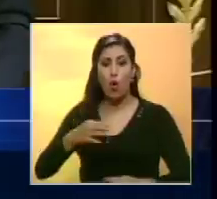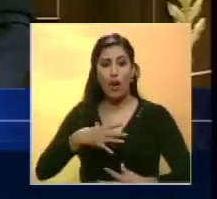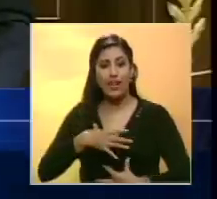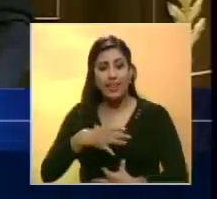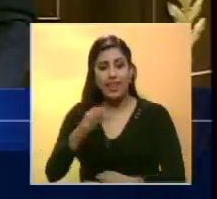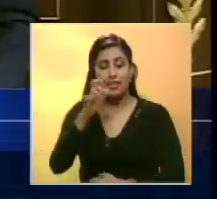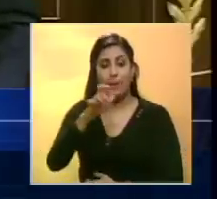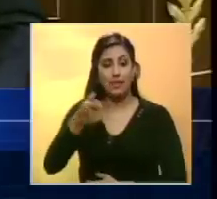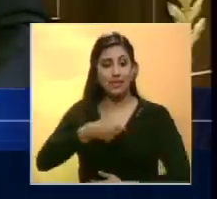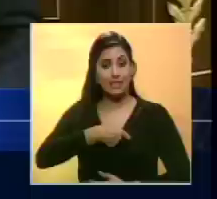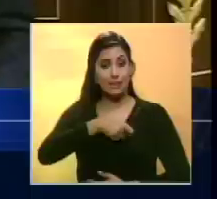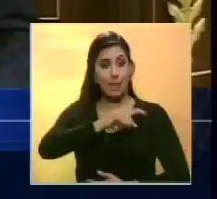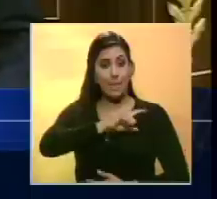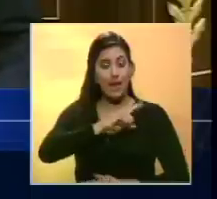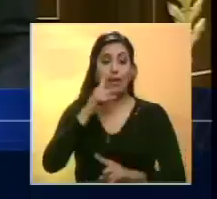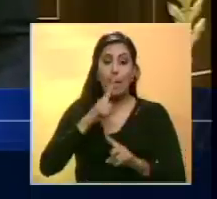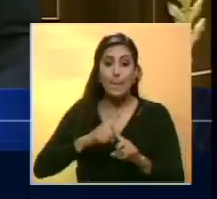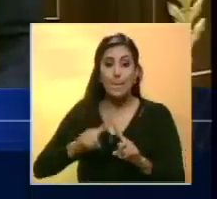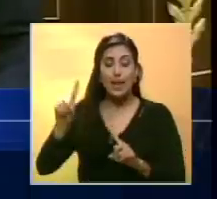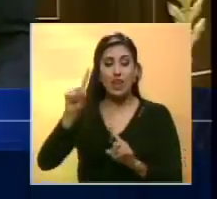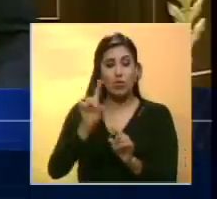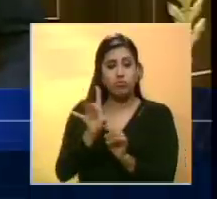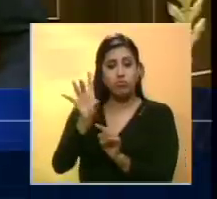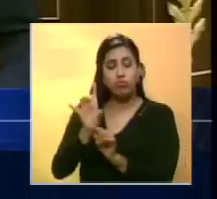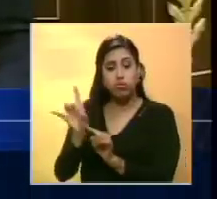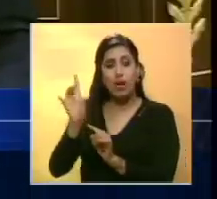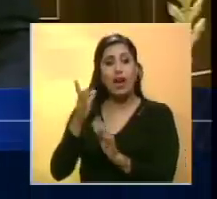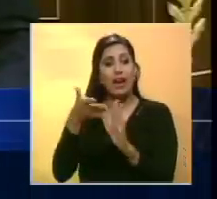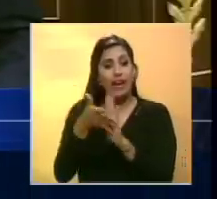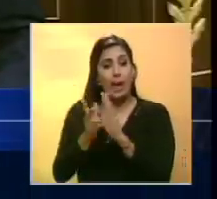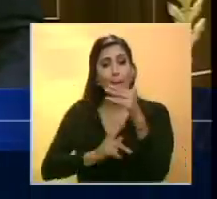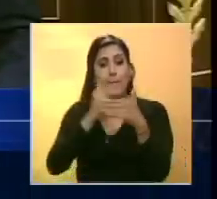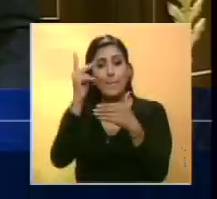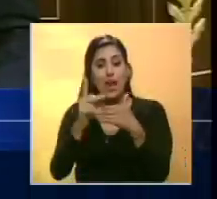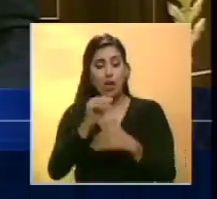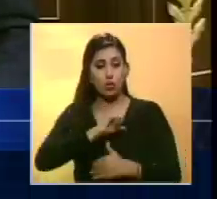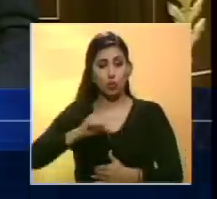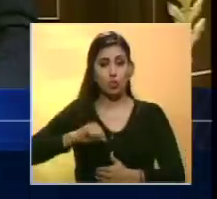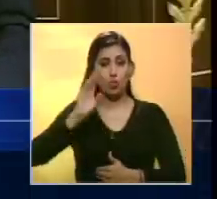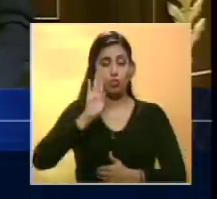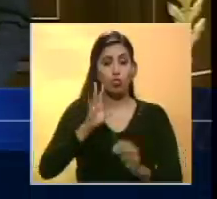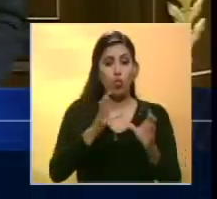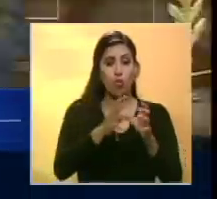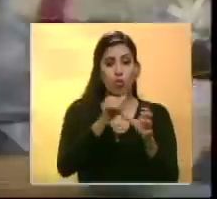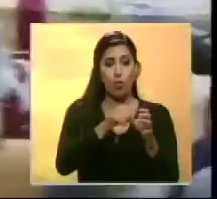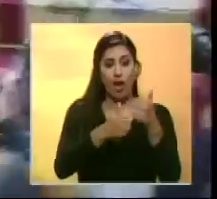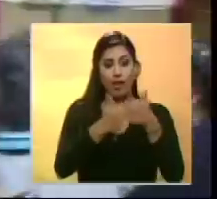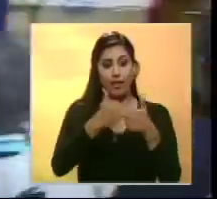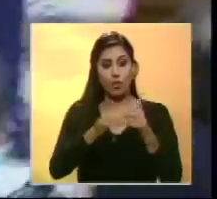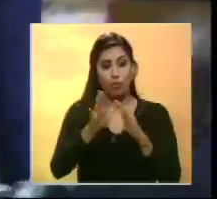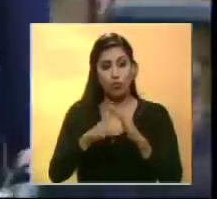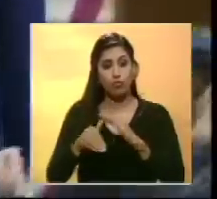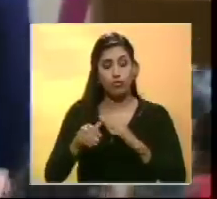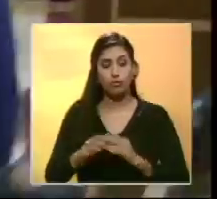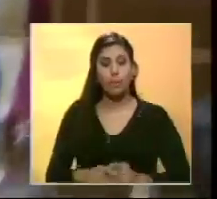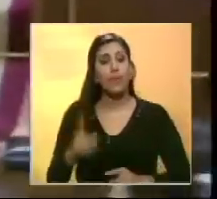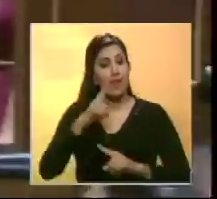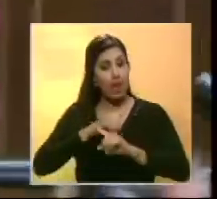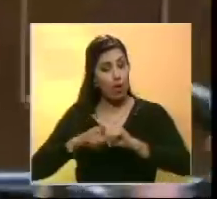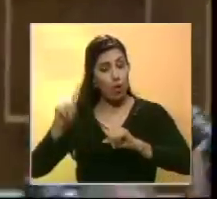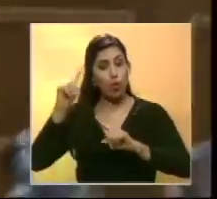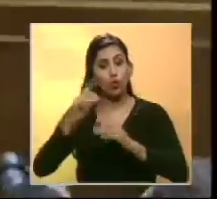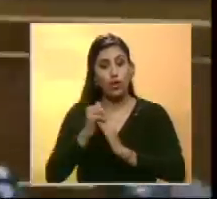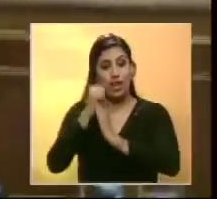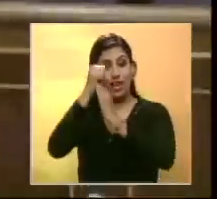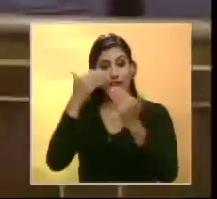los españoles, sino exclusivamente con los planes particulares del señor candidato. Por su parte, el